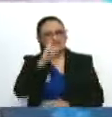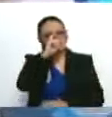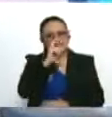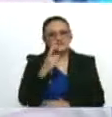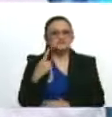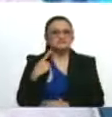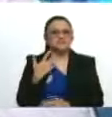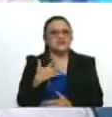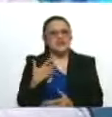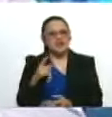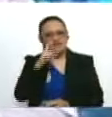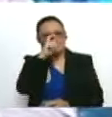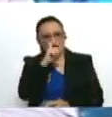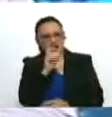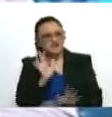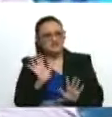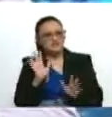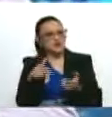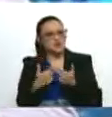¿Hasta cuándo?